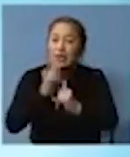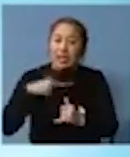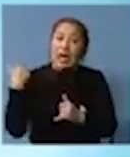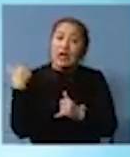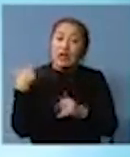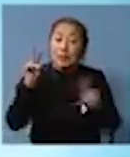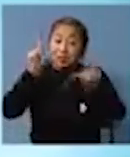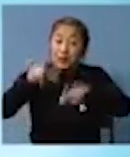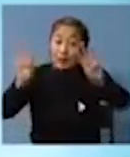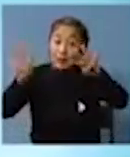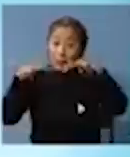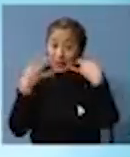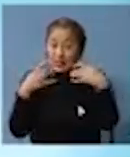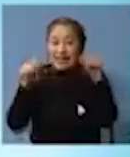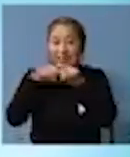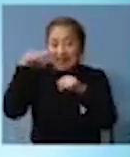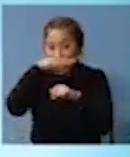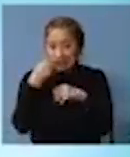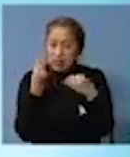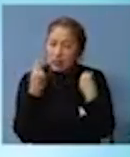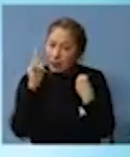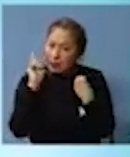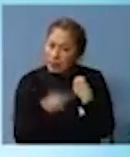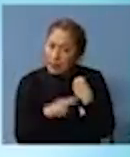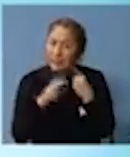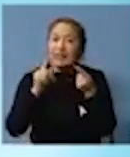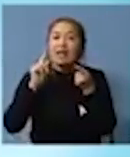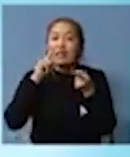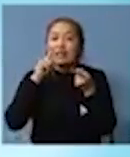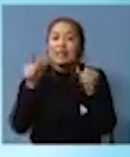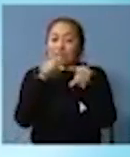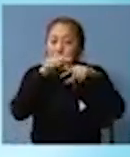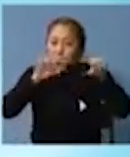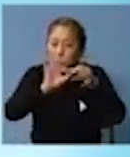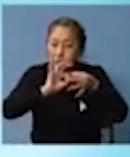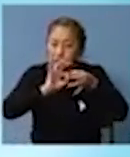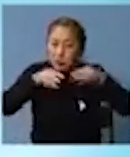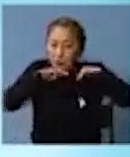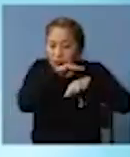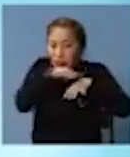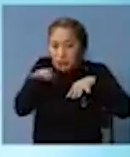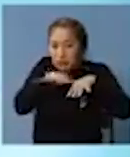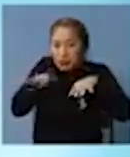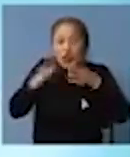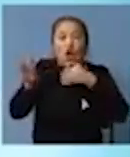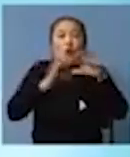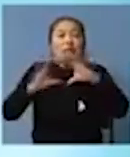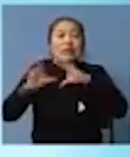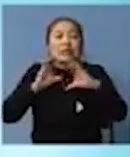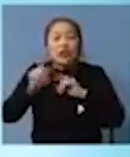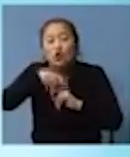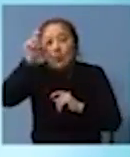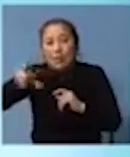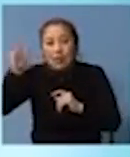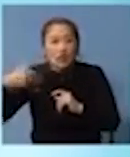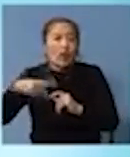nuestros televidentes ver esta traducción en la que se escucha a un candidato a gobernador dialogando con dos personas